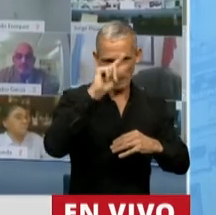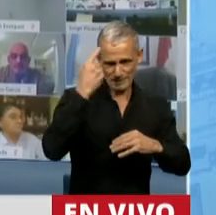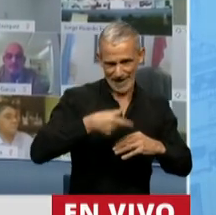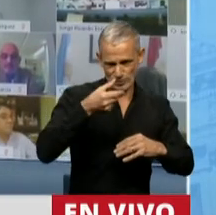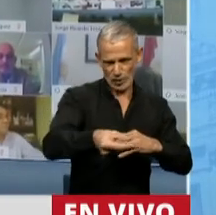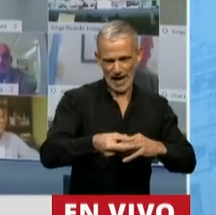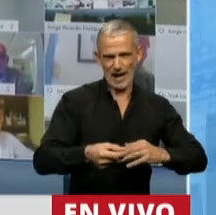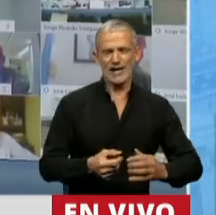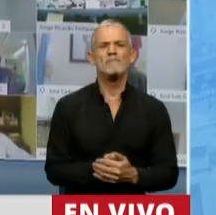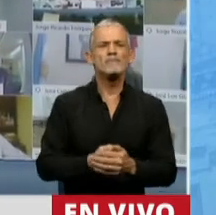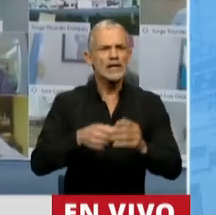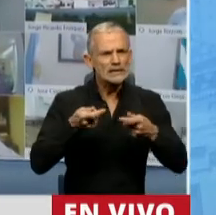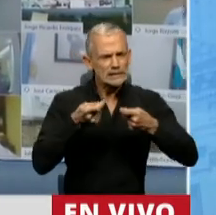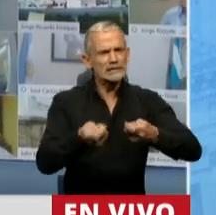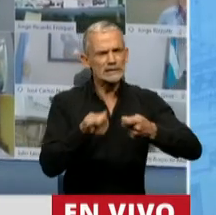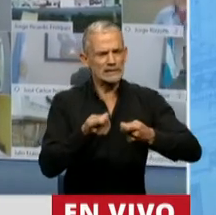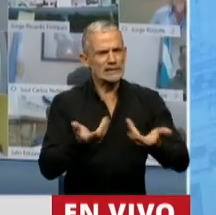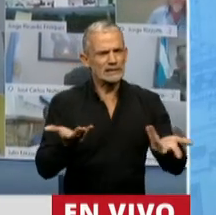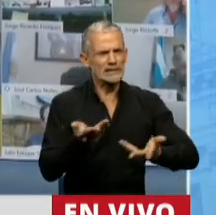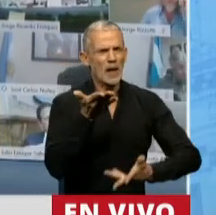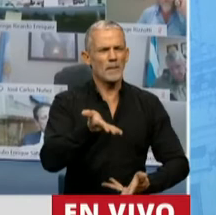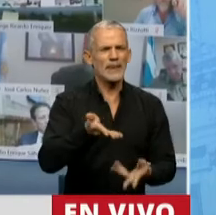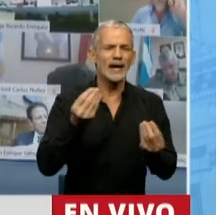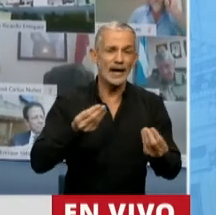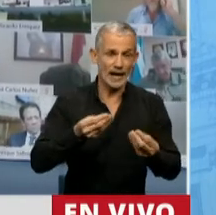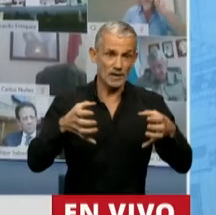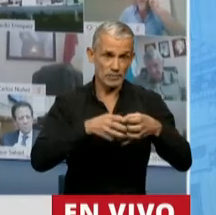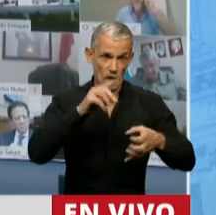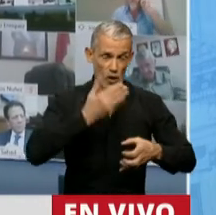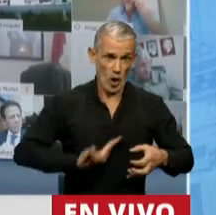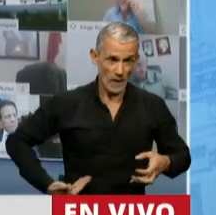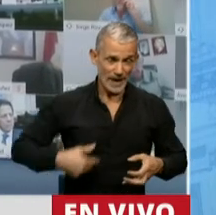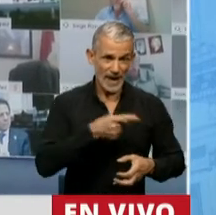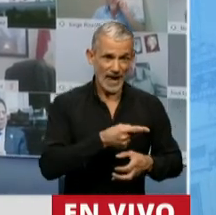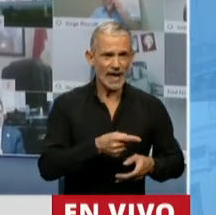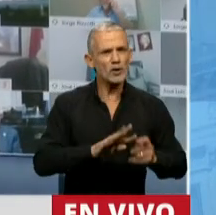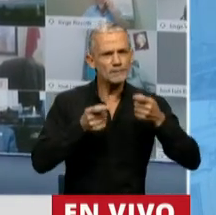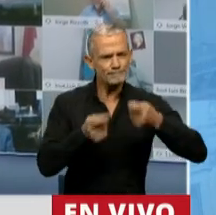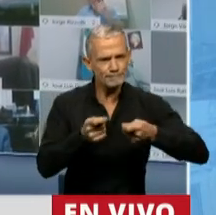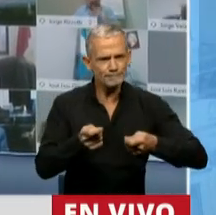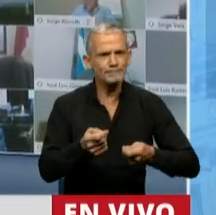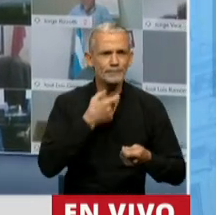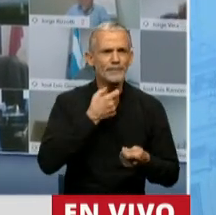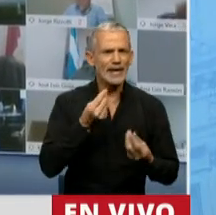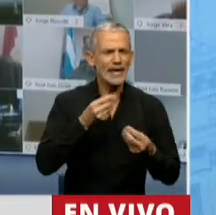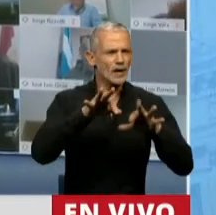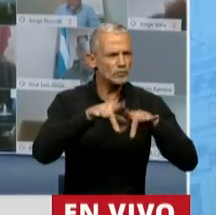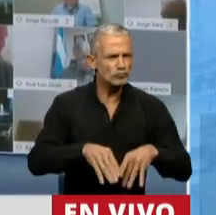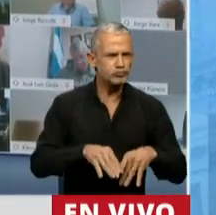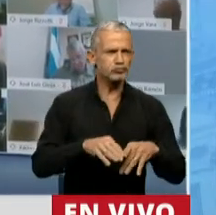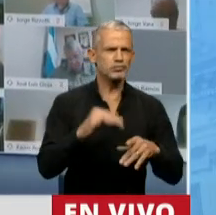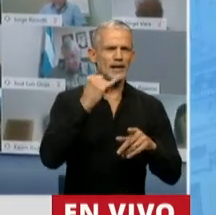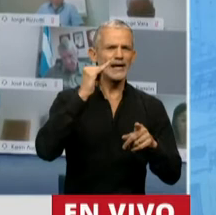Vamos a seguir insistiendo, sabemos que en esta oportunidad el oficialismo va a insistir con la redacción que habla de la